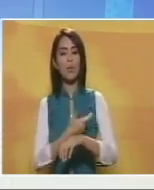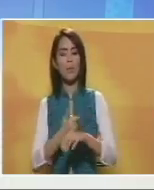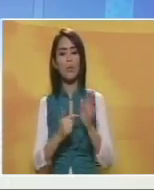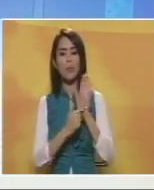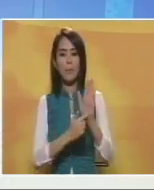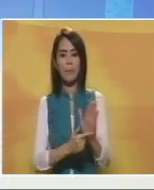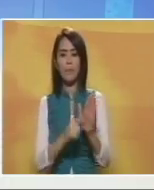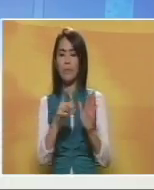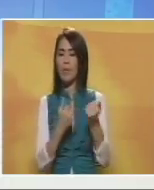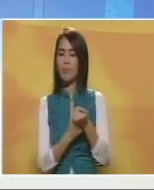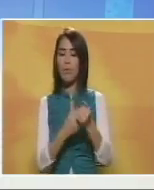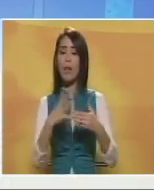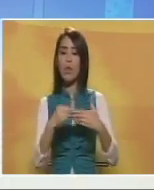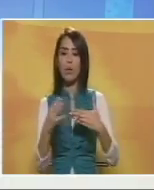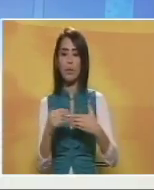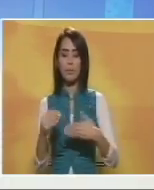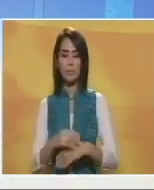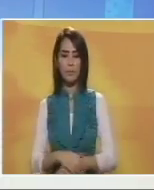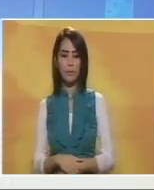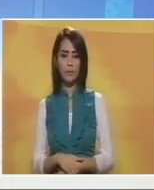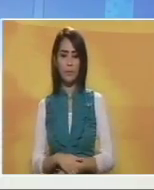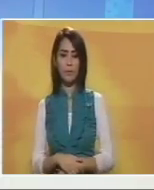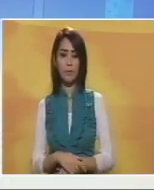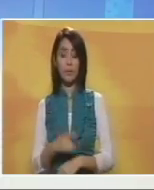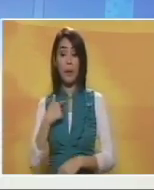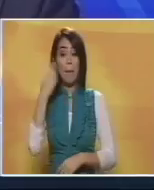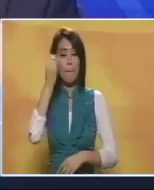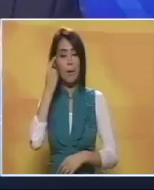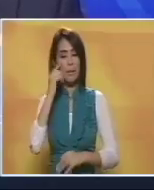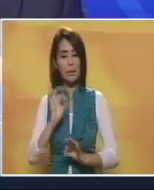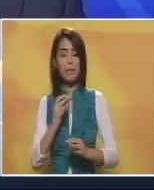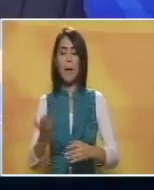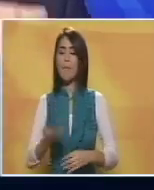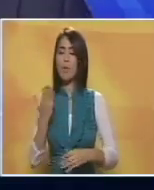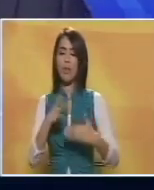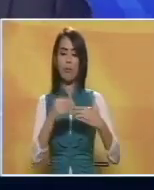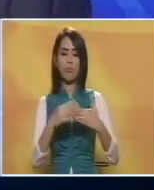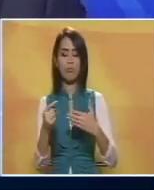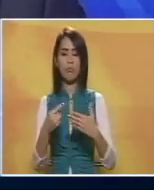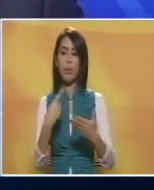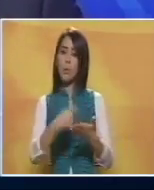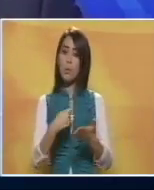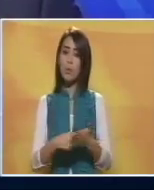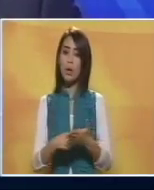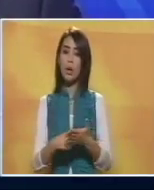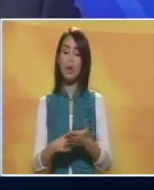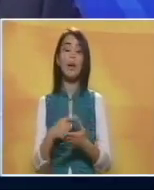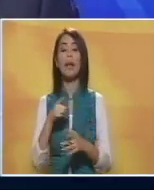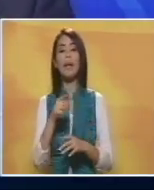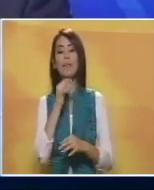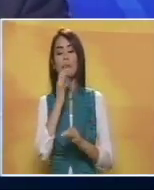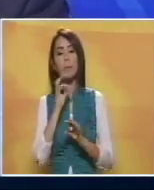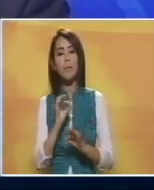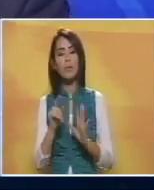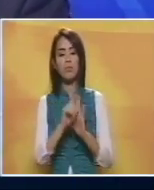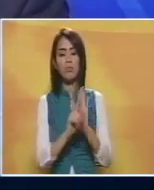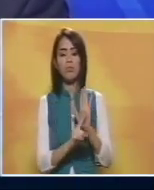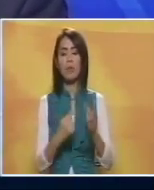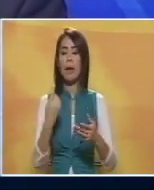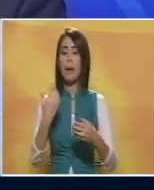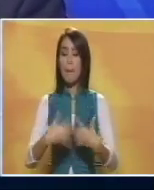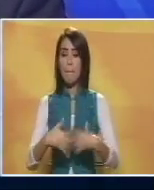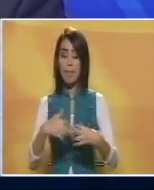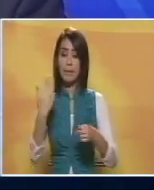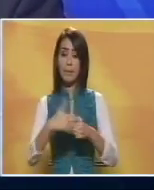presentar está basado en la dolarización. A su juicio, es importante dolarizar los ingresos. Aseguró que la medida beneficiará a la empresa petrolera